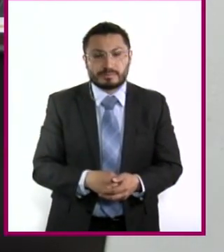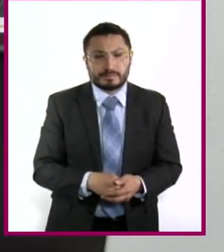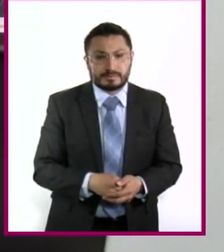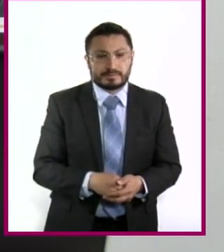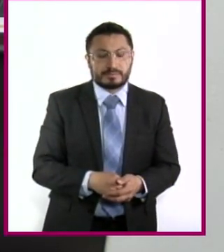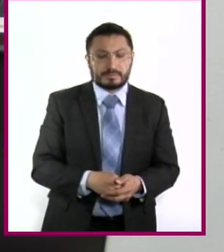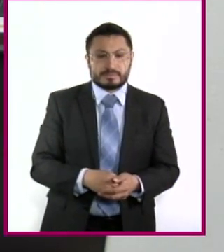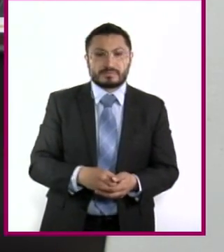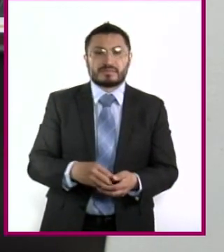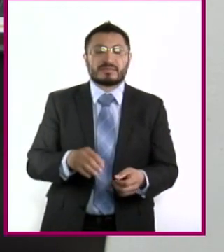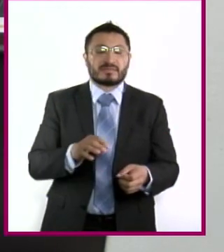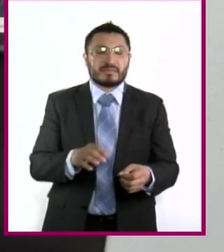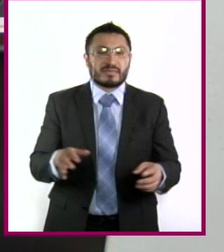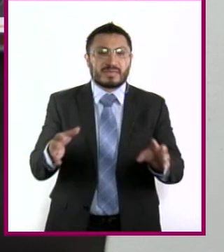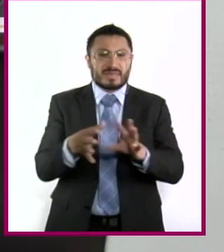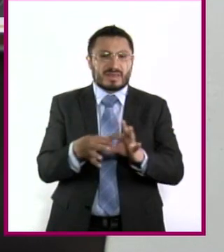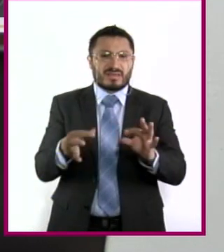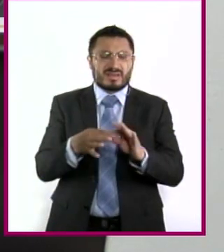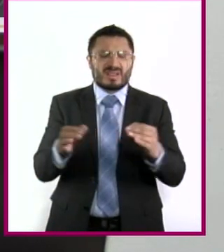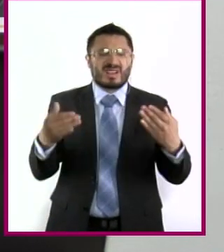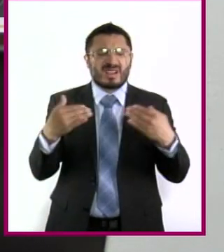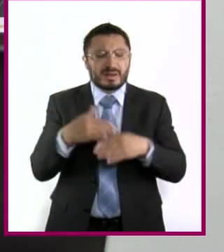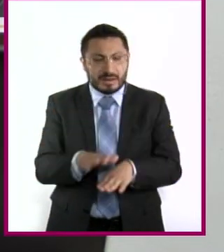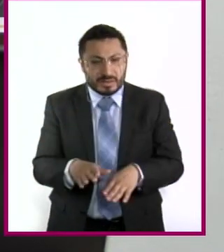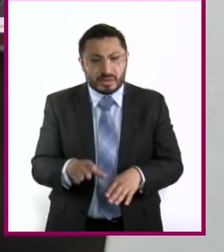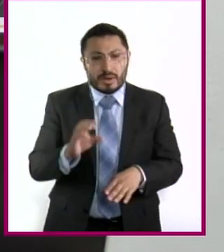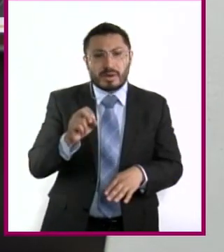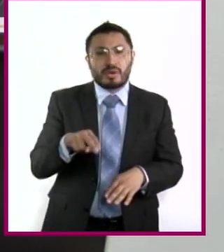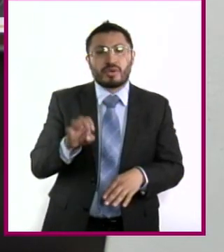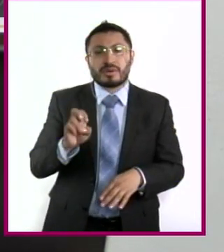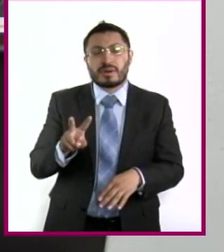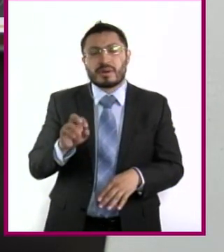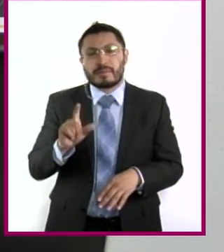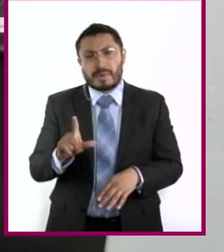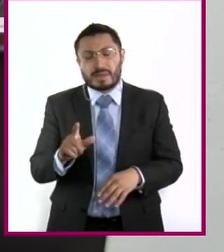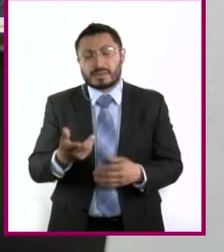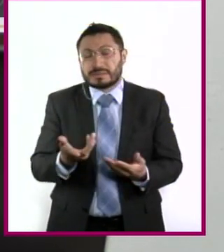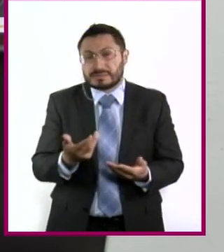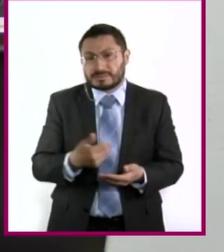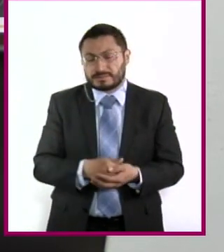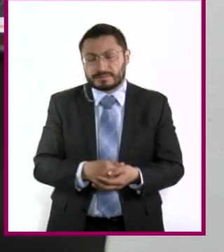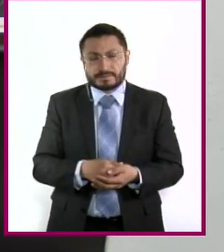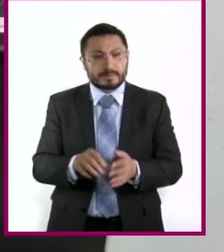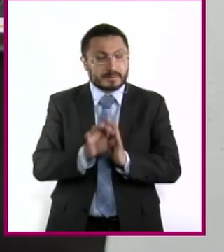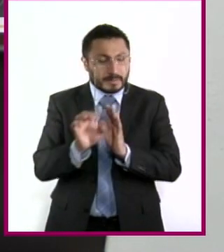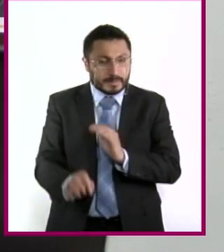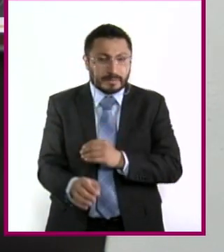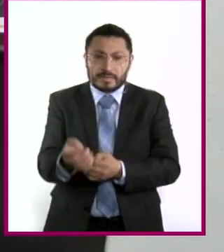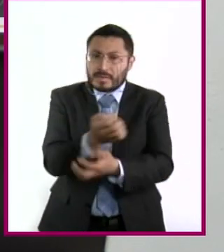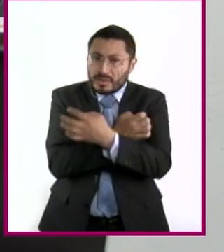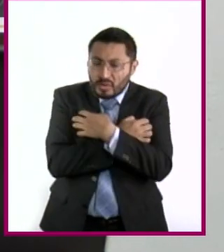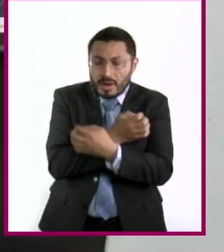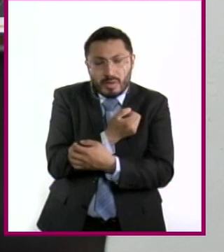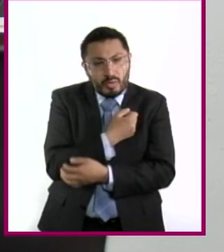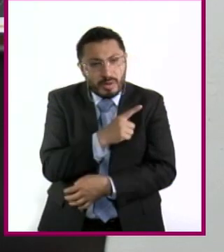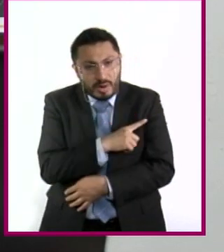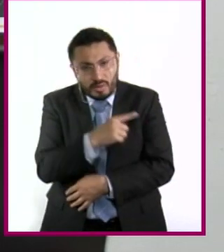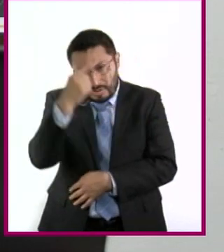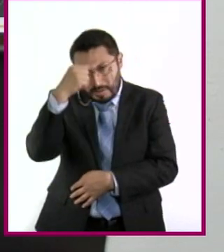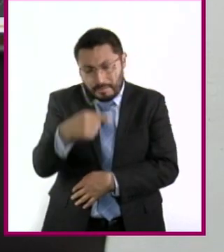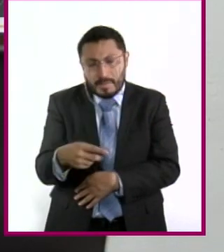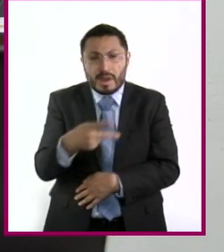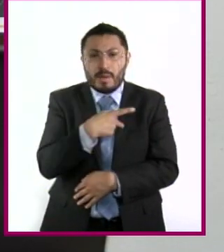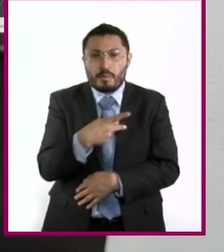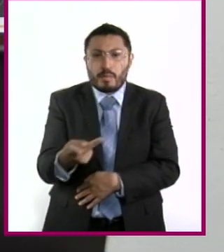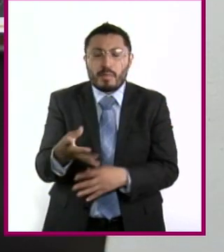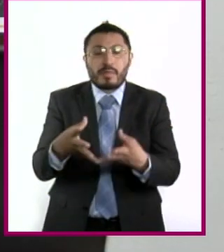las mediciones que hace el Coneval en México y su impacto en la generación del programa social? Por ejemplo, de educación y salud para acabar con la pobreza.